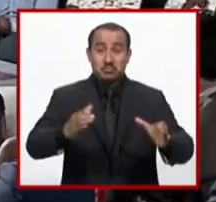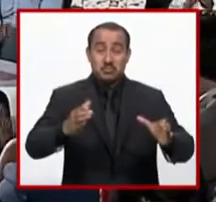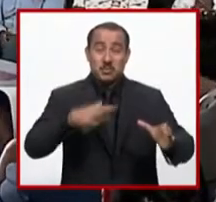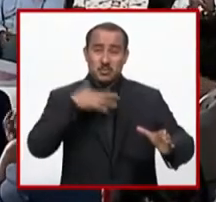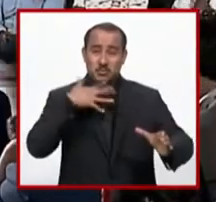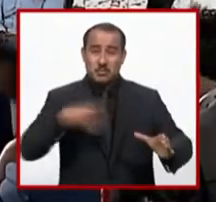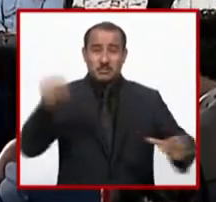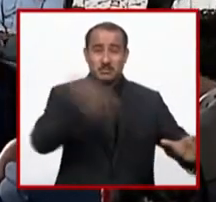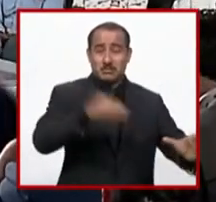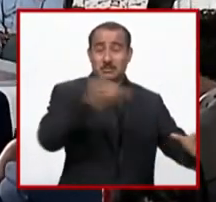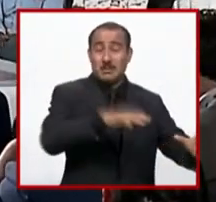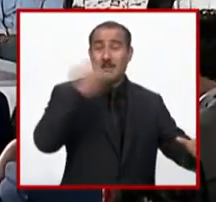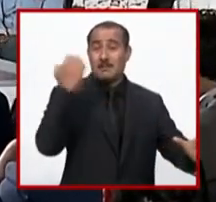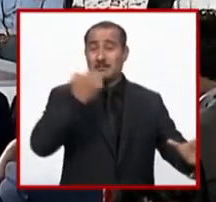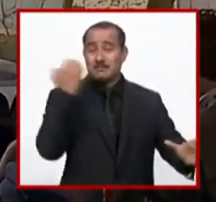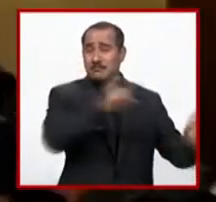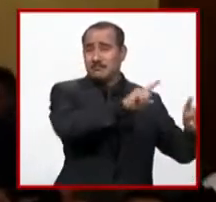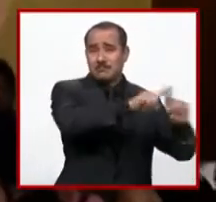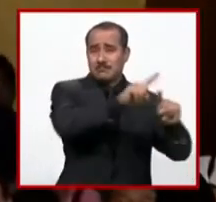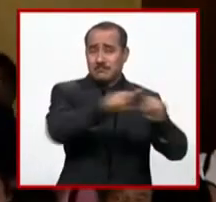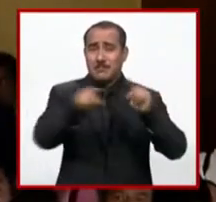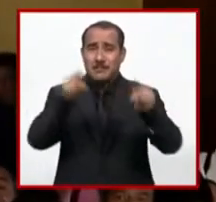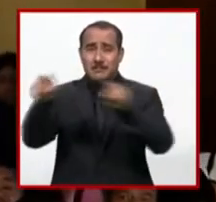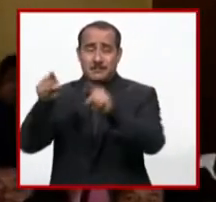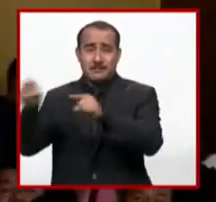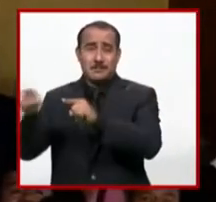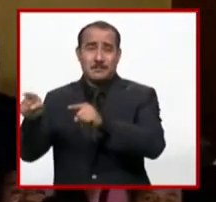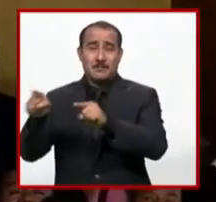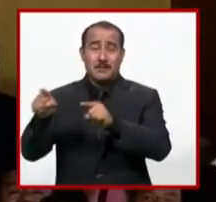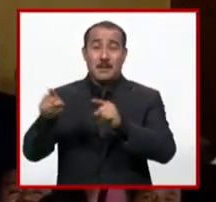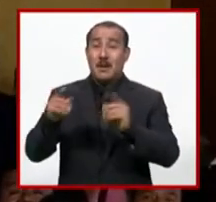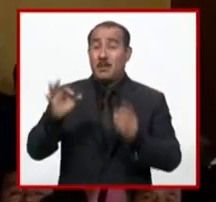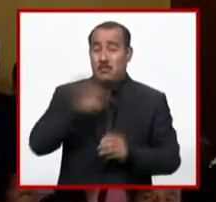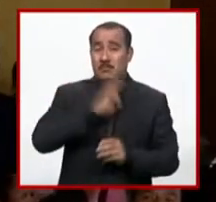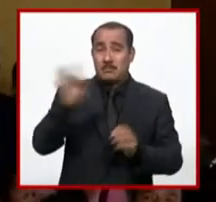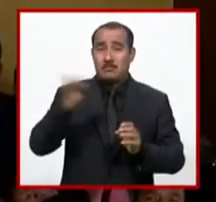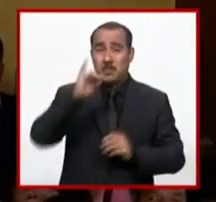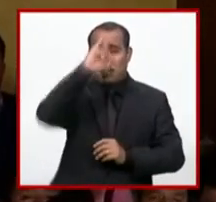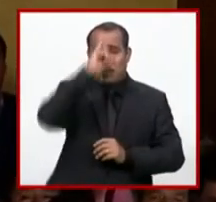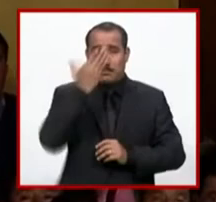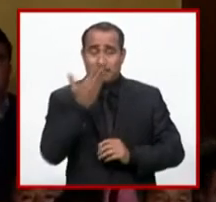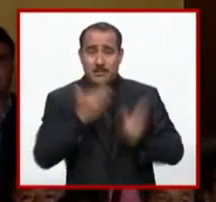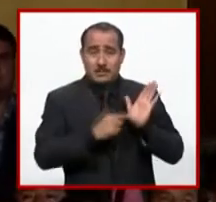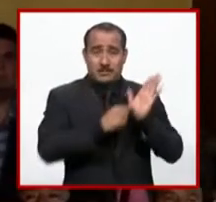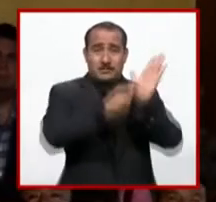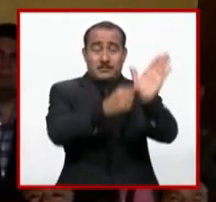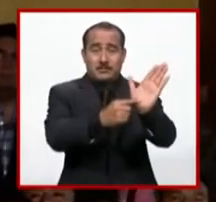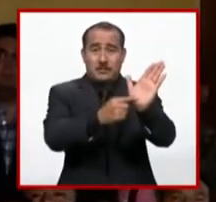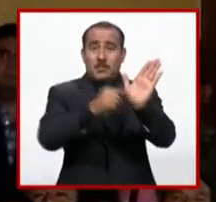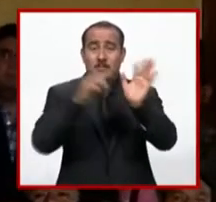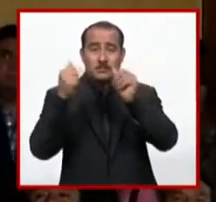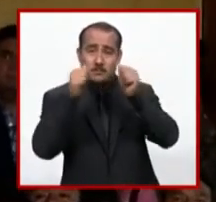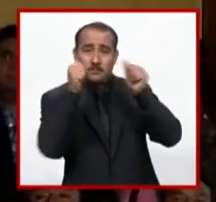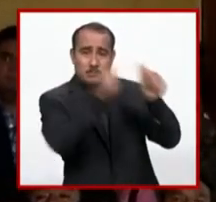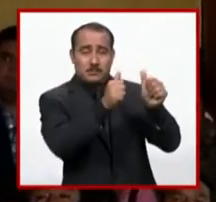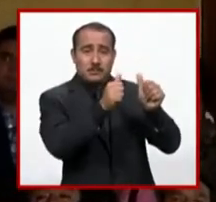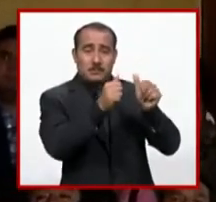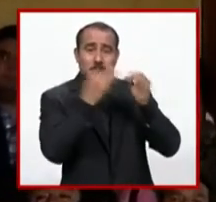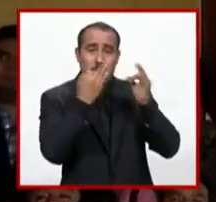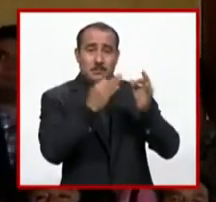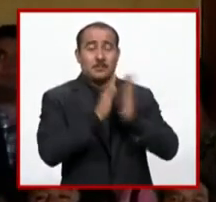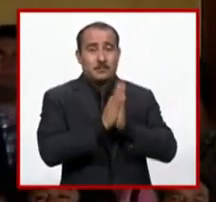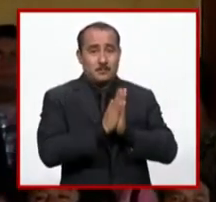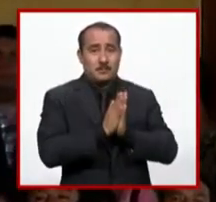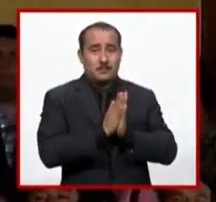en diferentes escuelas de Oaxaca, y me gustaría que puedan poner la imagen de esos contenedores para que los puedan ver. Pero por